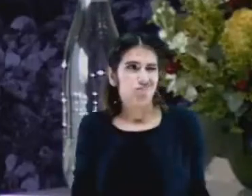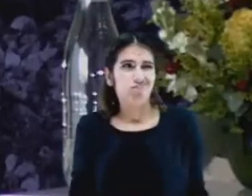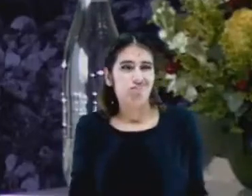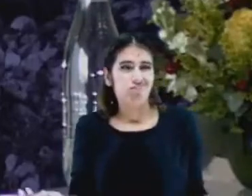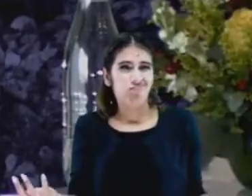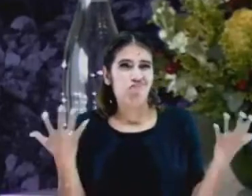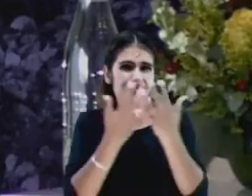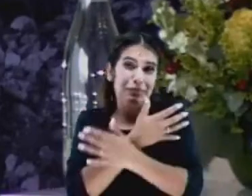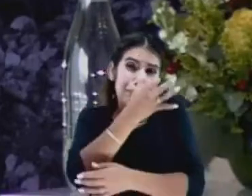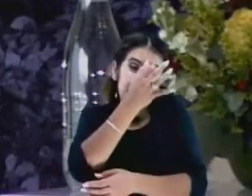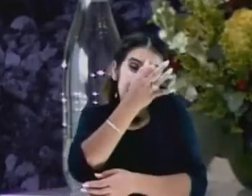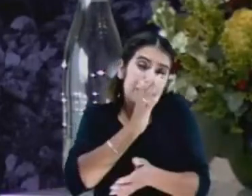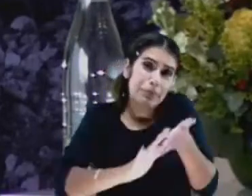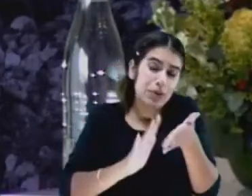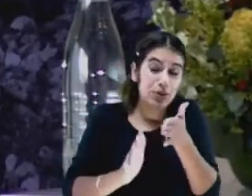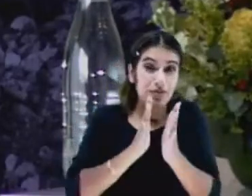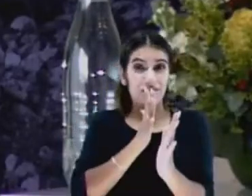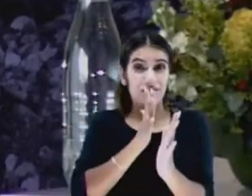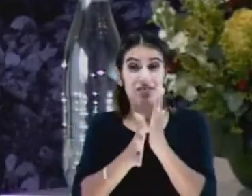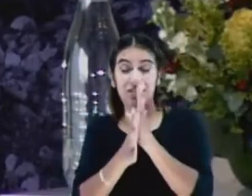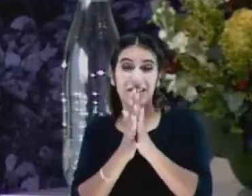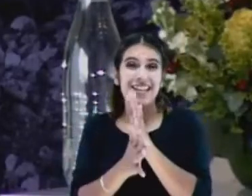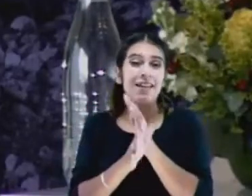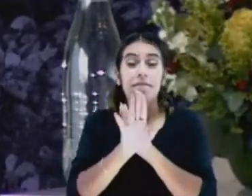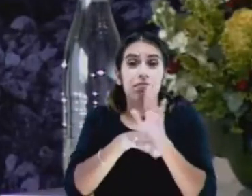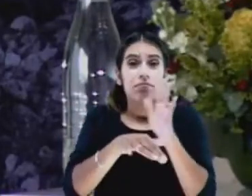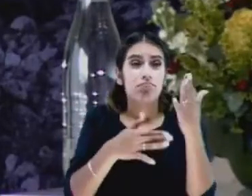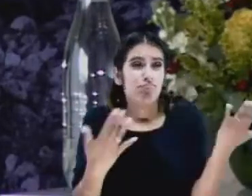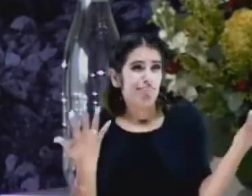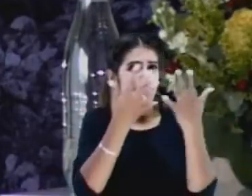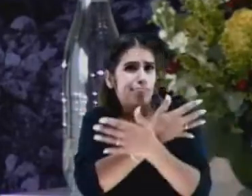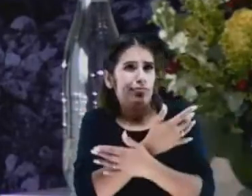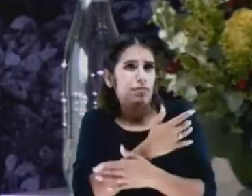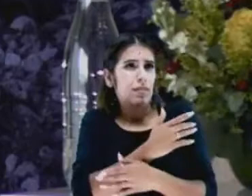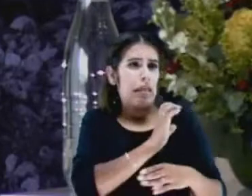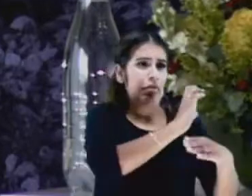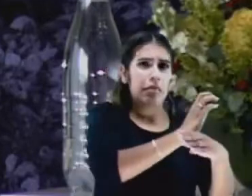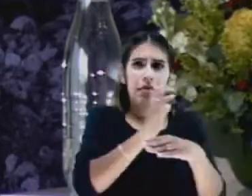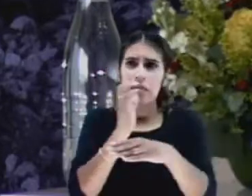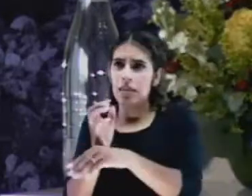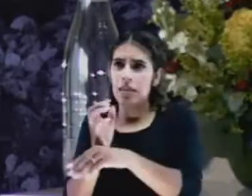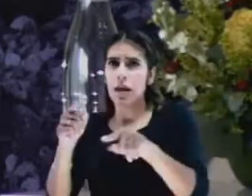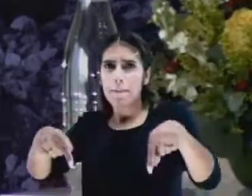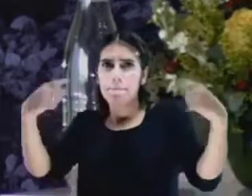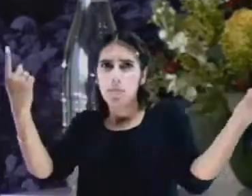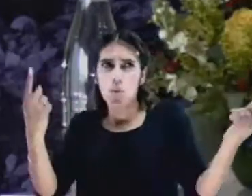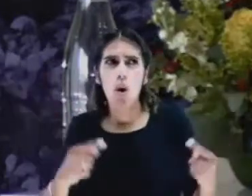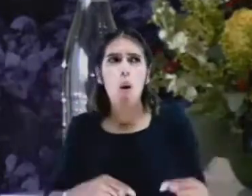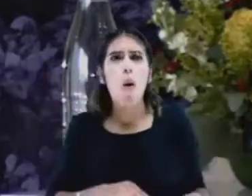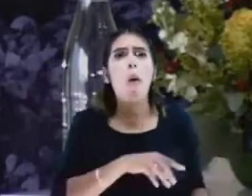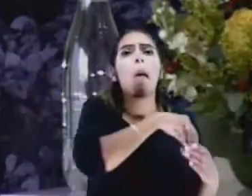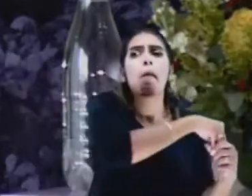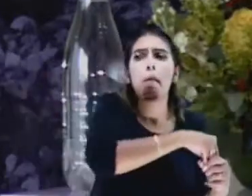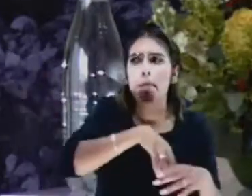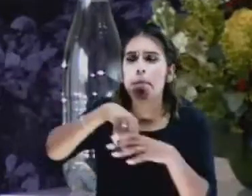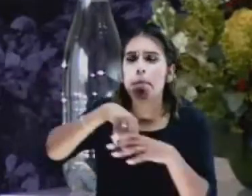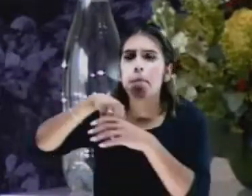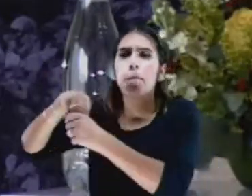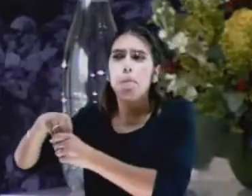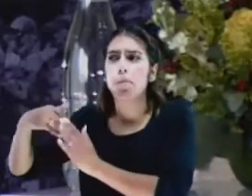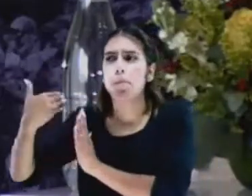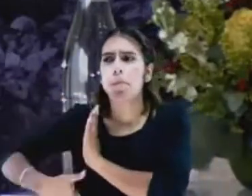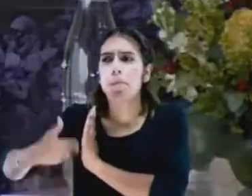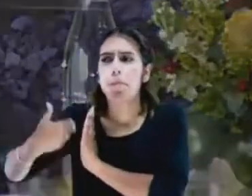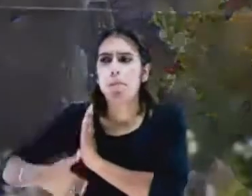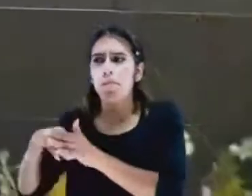manera de entenderlo no tiene sentido que dos entidades estén peleando y los equipos estén guardados y uno dolor recibió porque le falta a